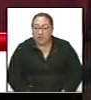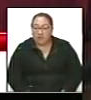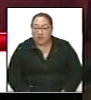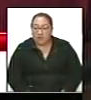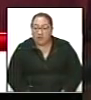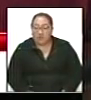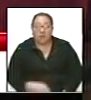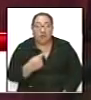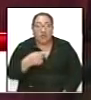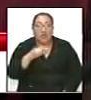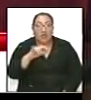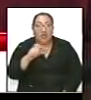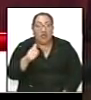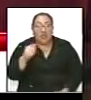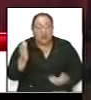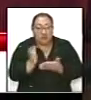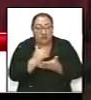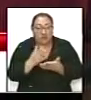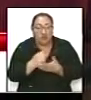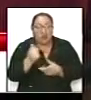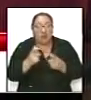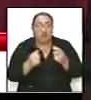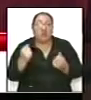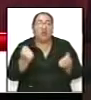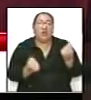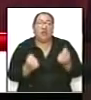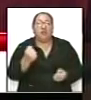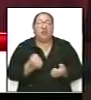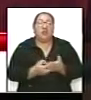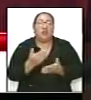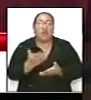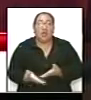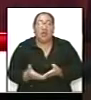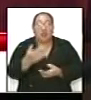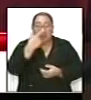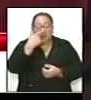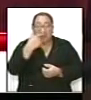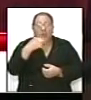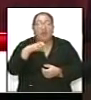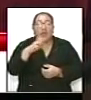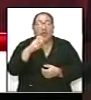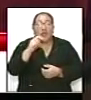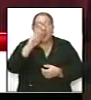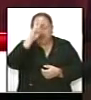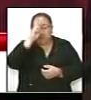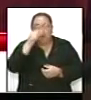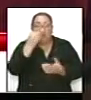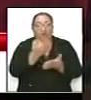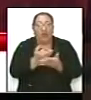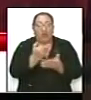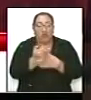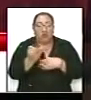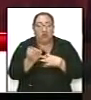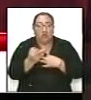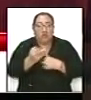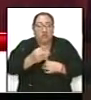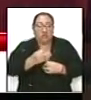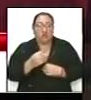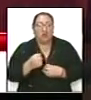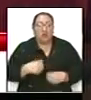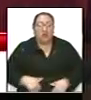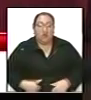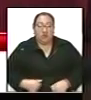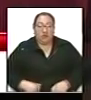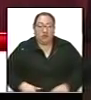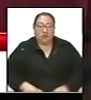de remisión que manejan los transportistas y que expide Petroperú, y de las facturas que expide